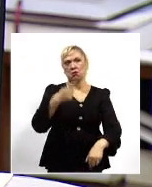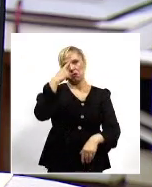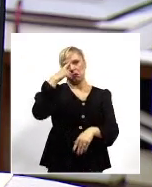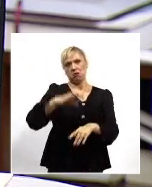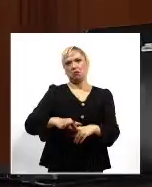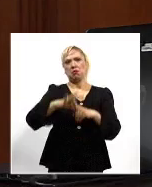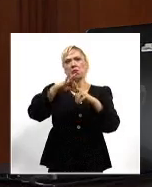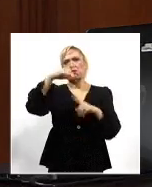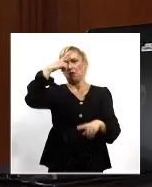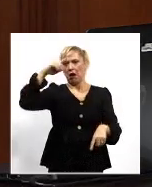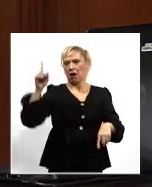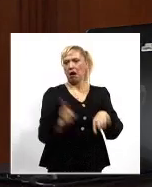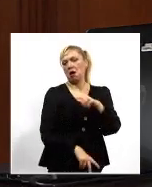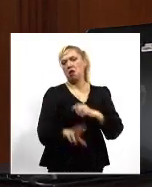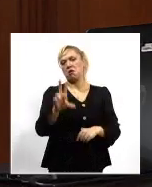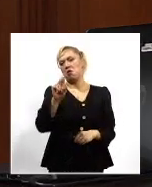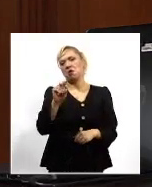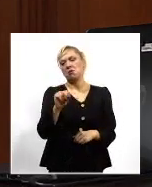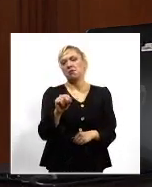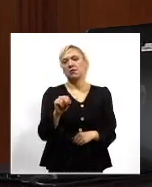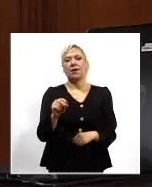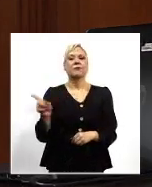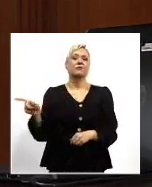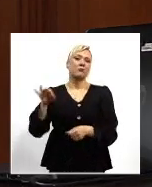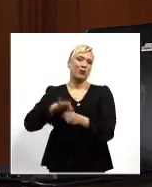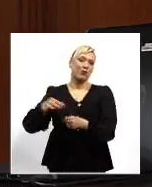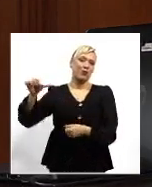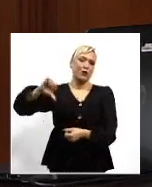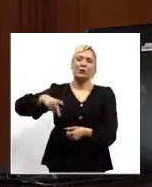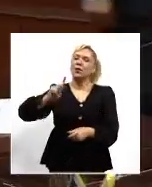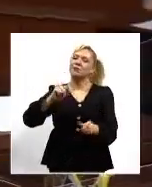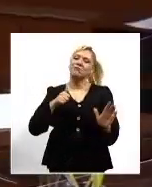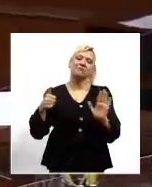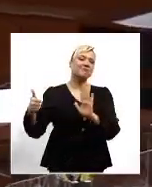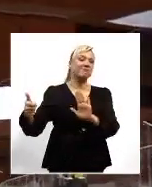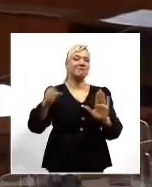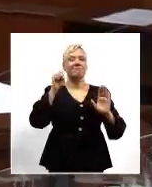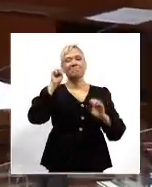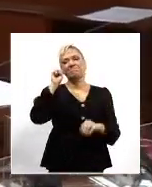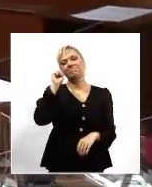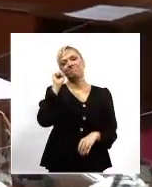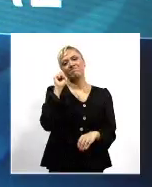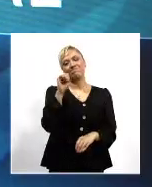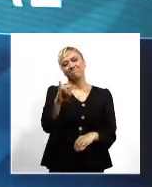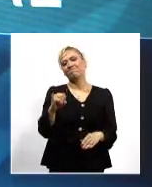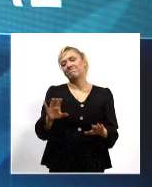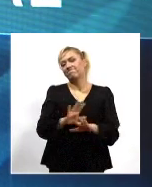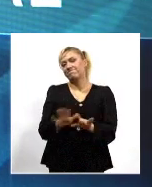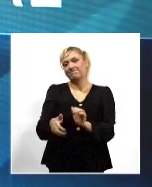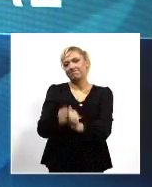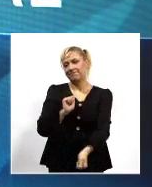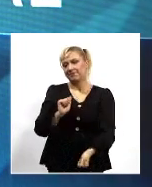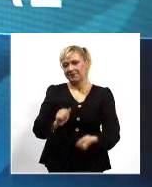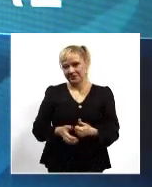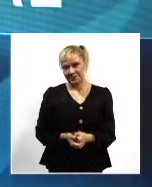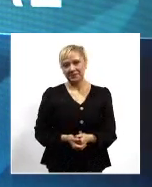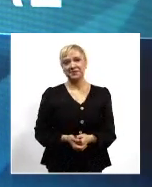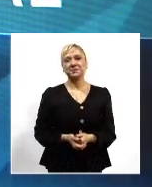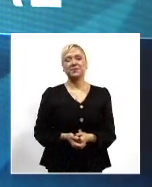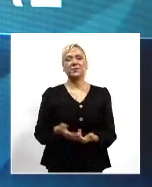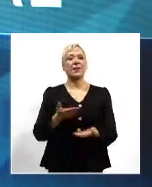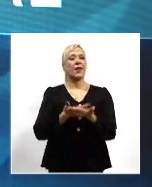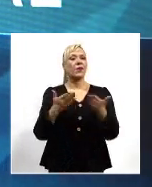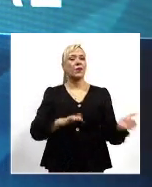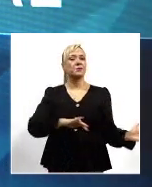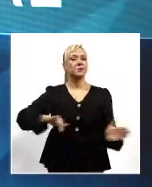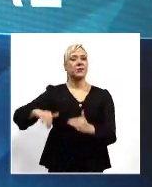efecto invalidante. Para el canal del Poder Judicial de la Federación, Mario López Peña. En más temas, la Suprema